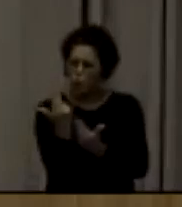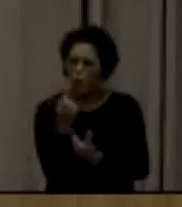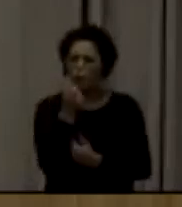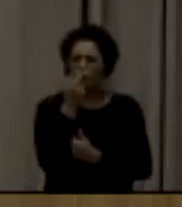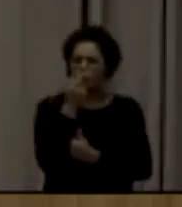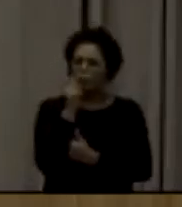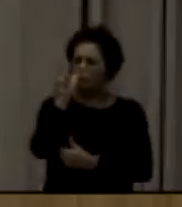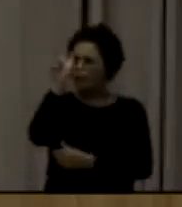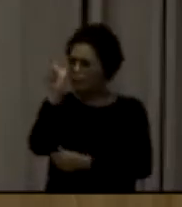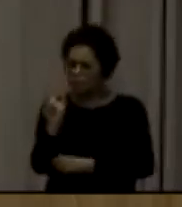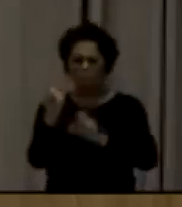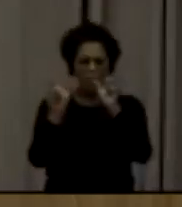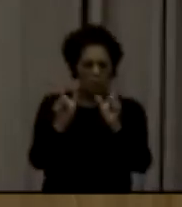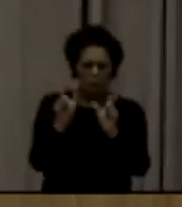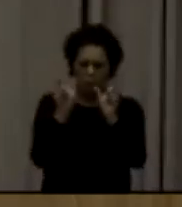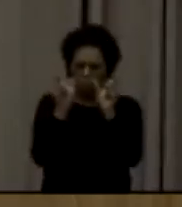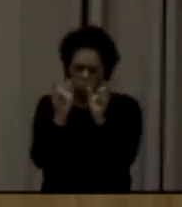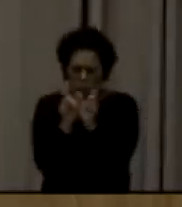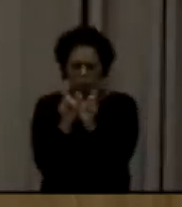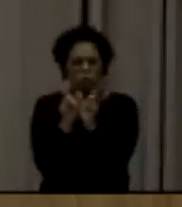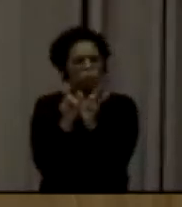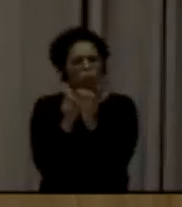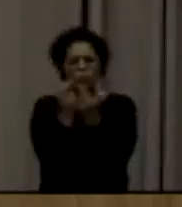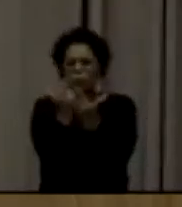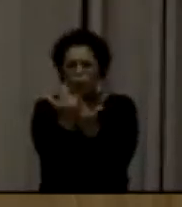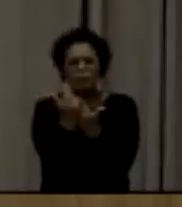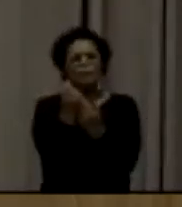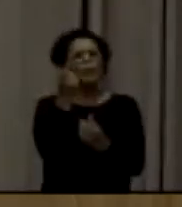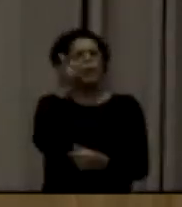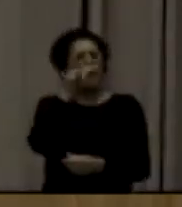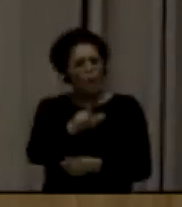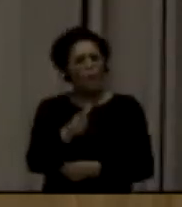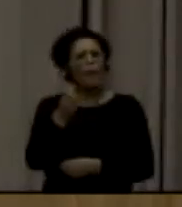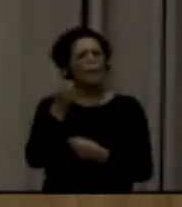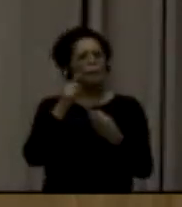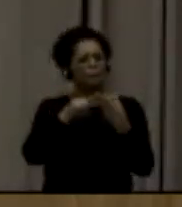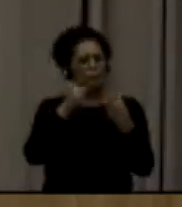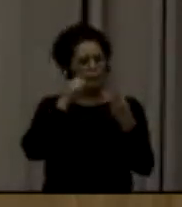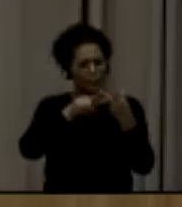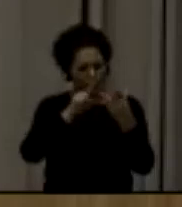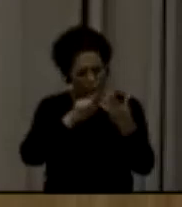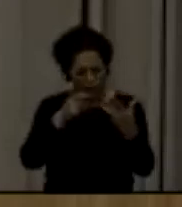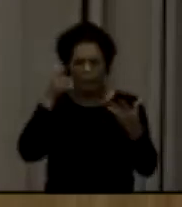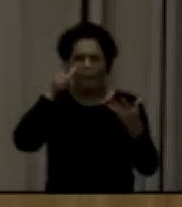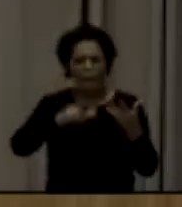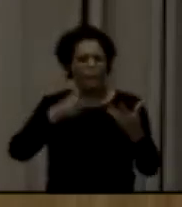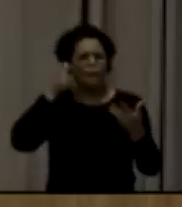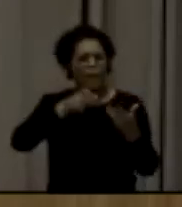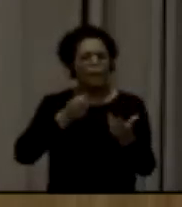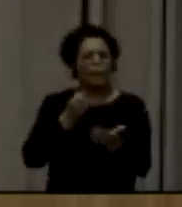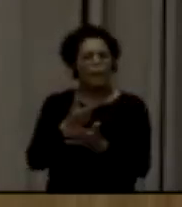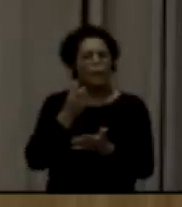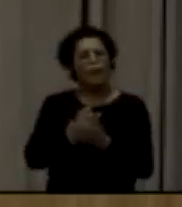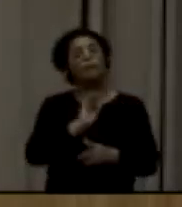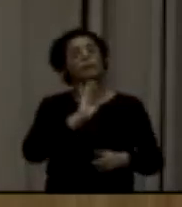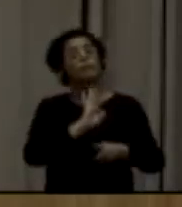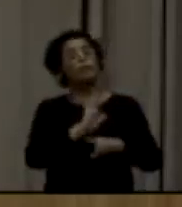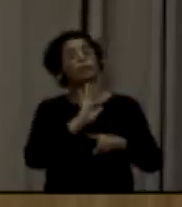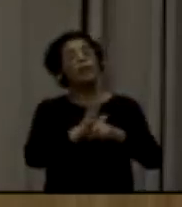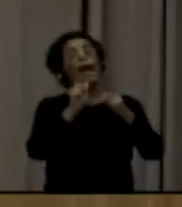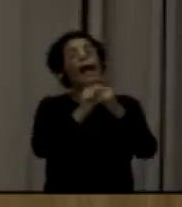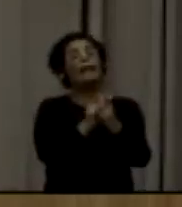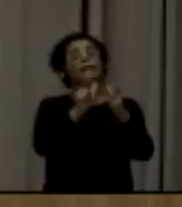entonces se compraba hasta dos y tres veces lo mismo por supuesto esos beneficiaba a beneficia a los grandes